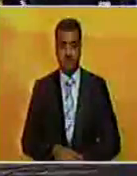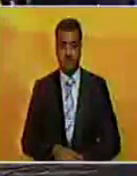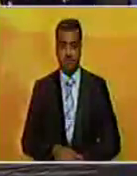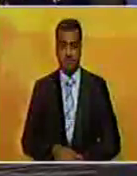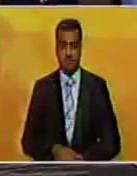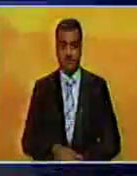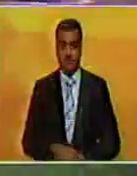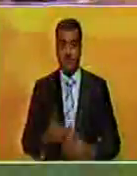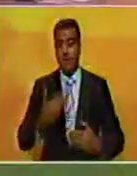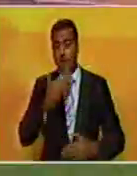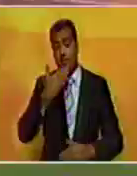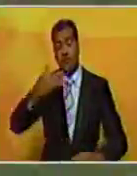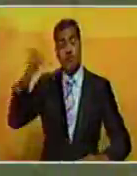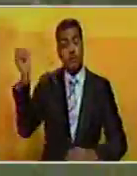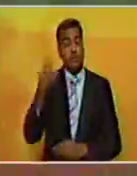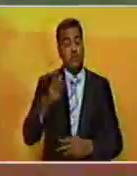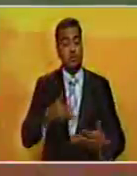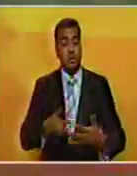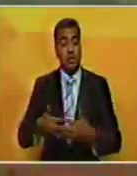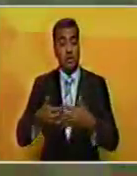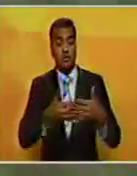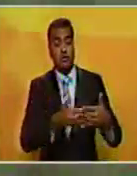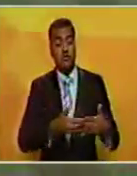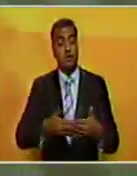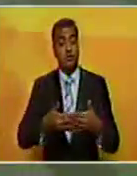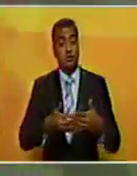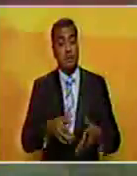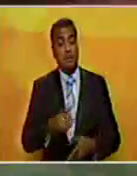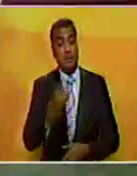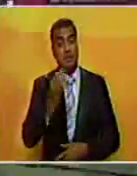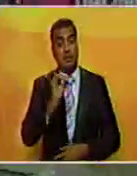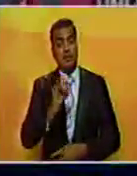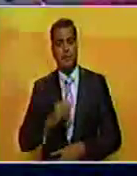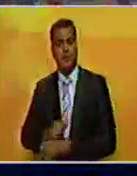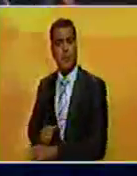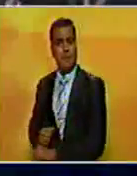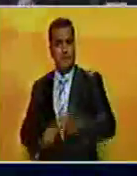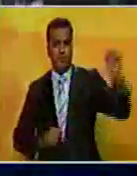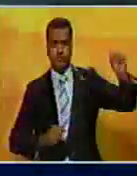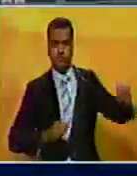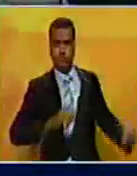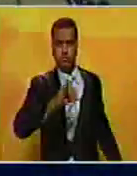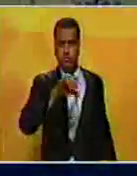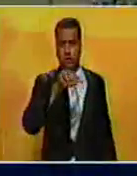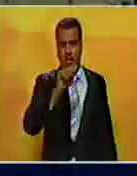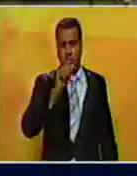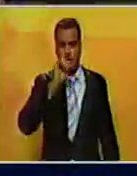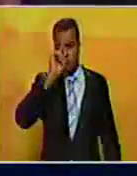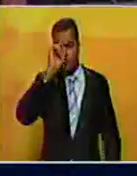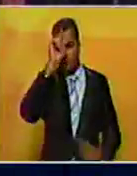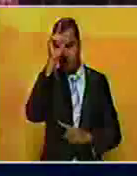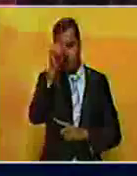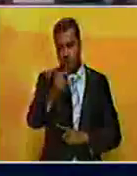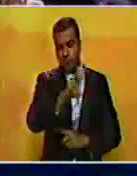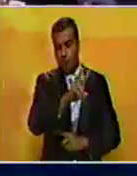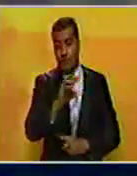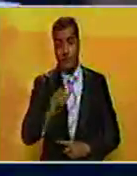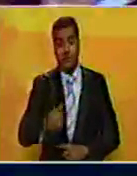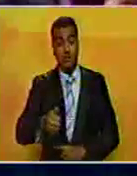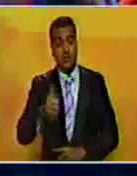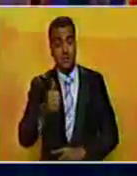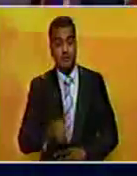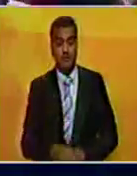Pasamos al mejor béisbol del mundo y viajamos al Angel Stadium de Anaheim. Primer inning y José Altuve que conecta su cuadrangular 20 de la